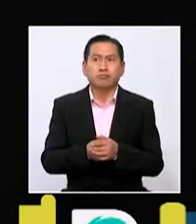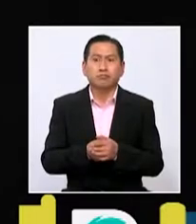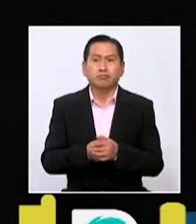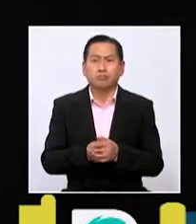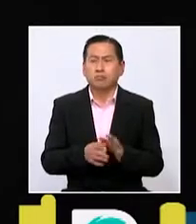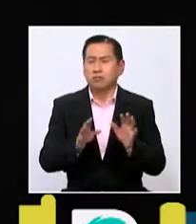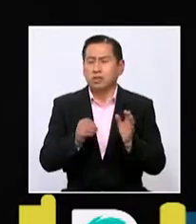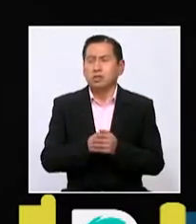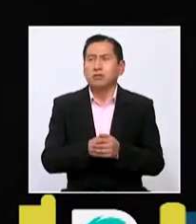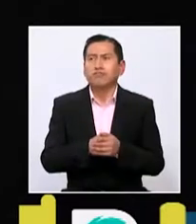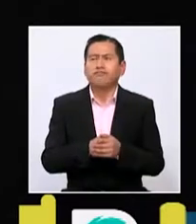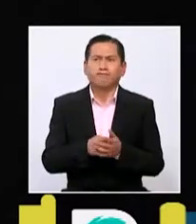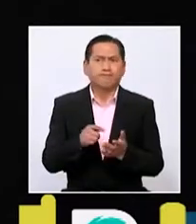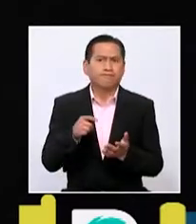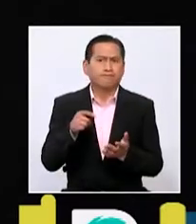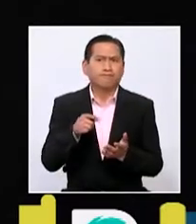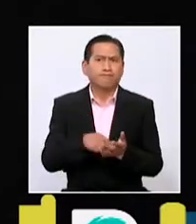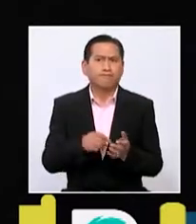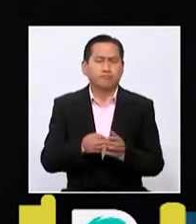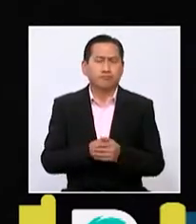Mira, no es una